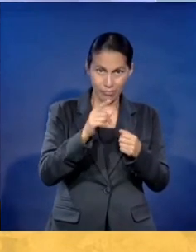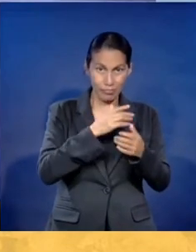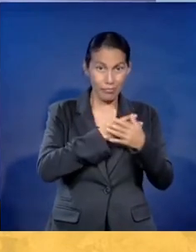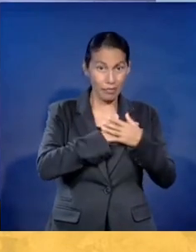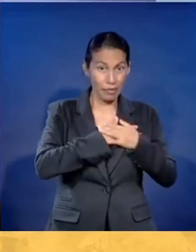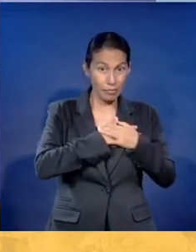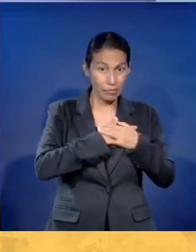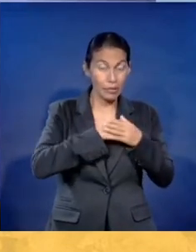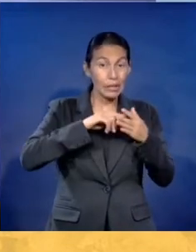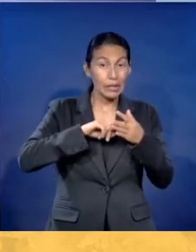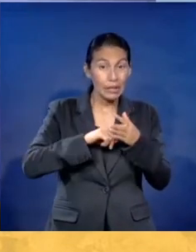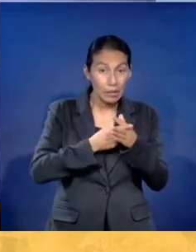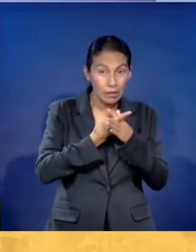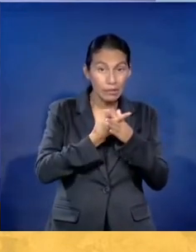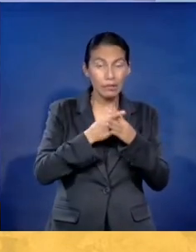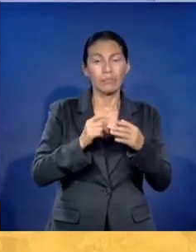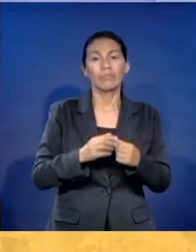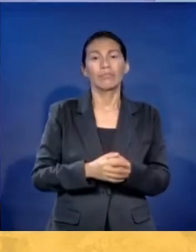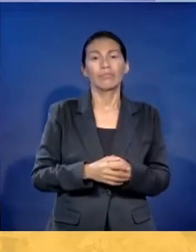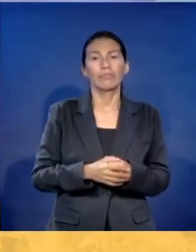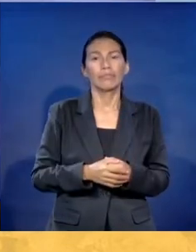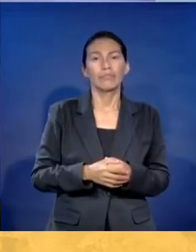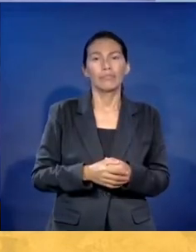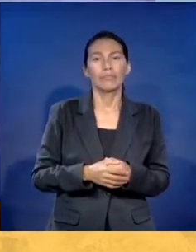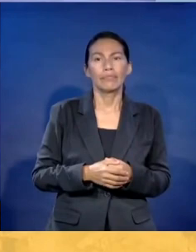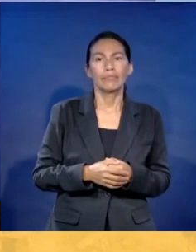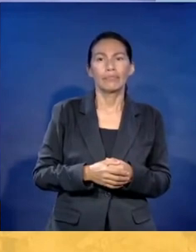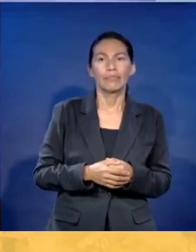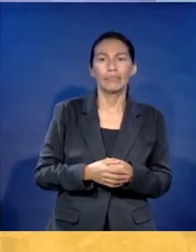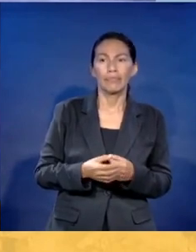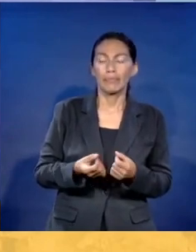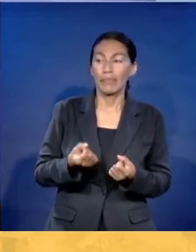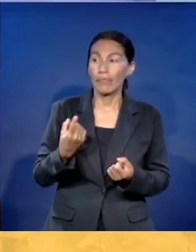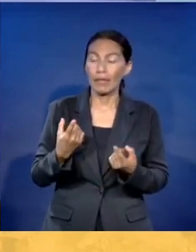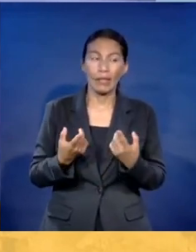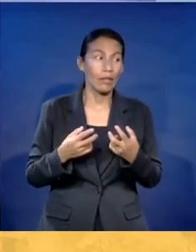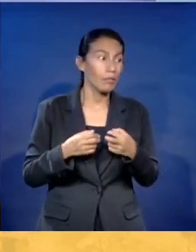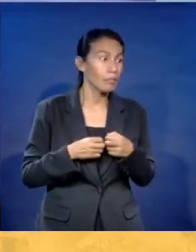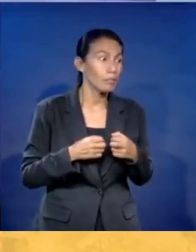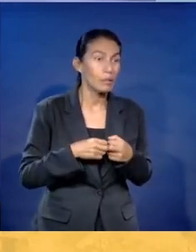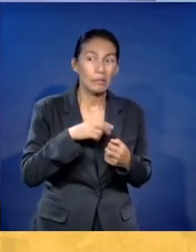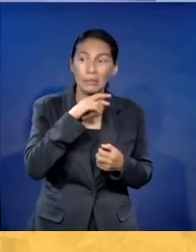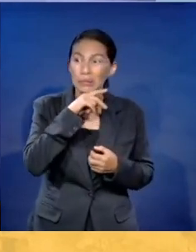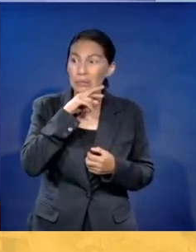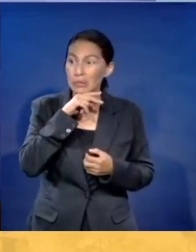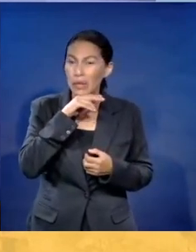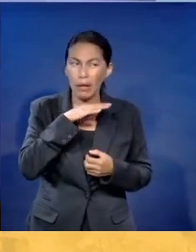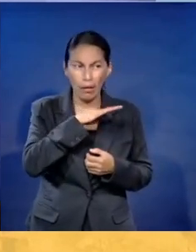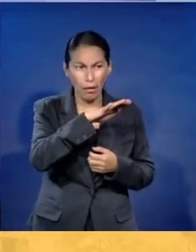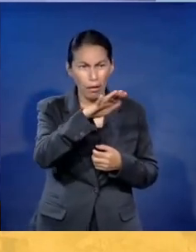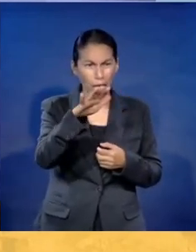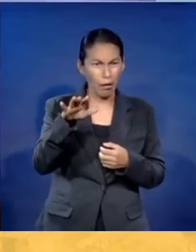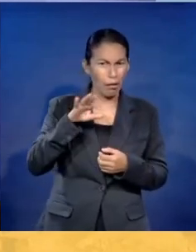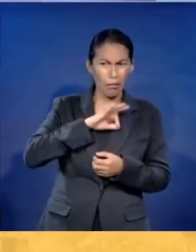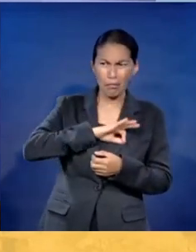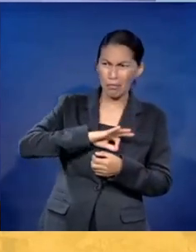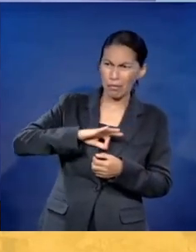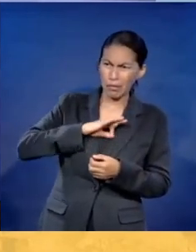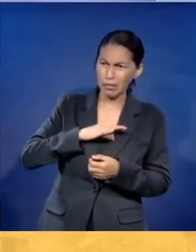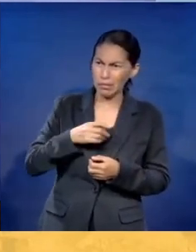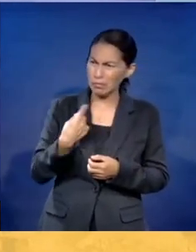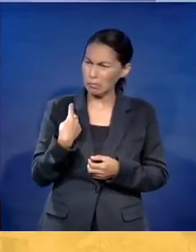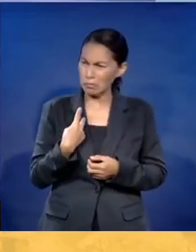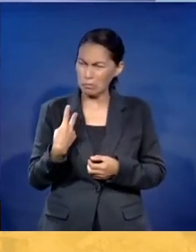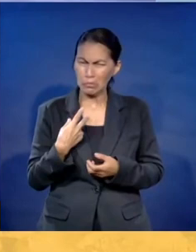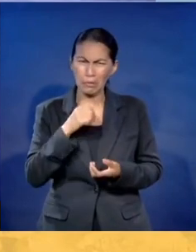desconoce eso que no está en la madurez Están preocupados Ya no siento nada y ven a todo el mundo felices Ellos dicen porque nosotros